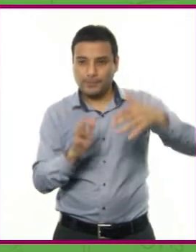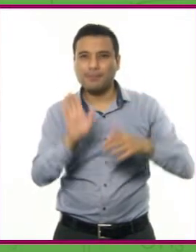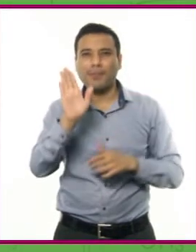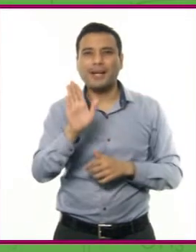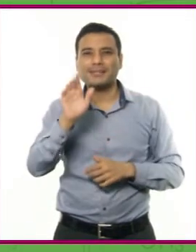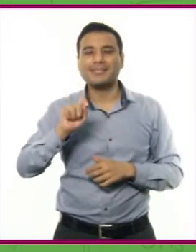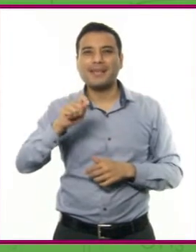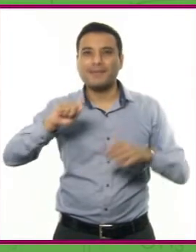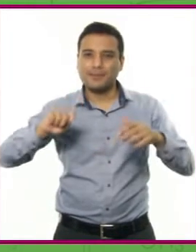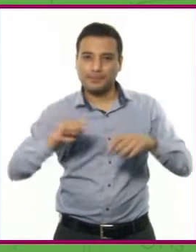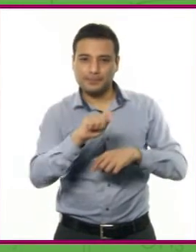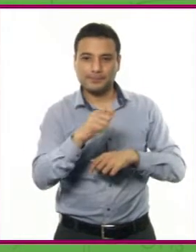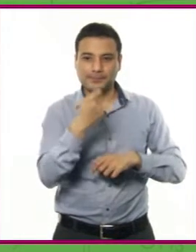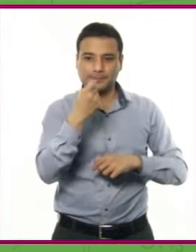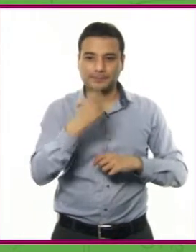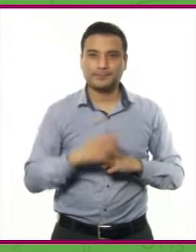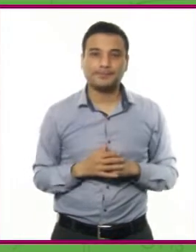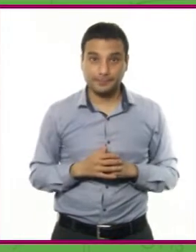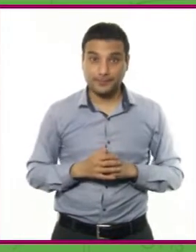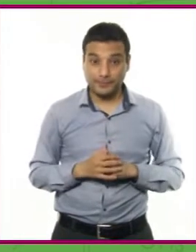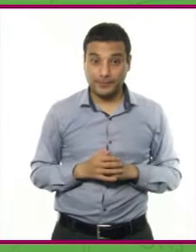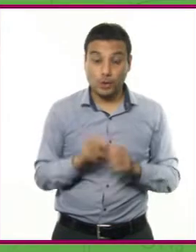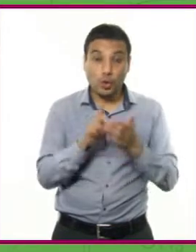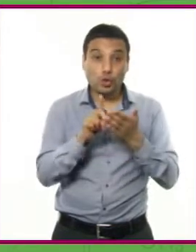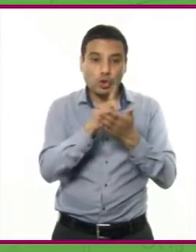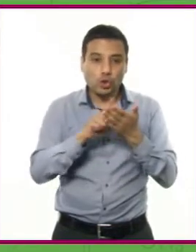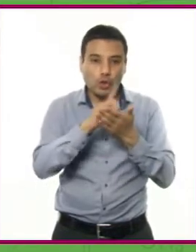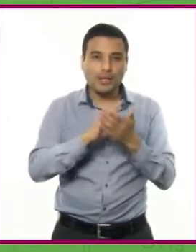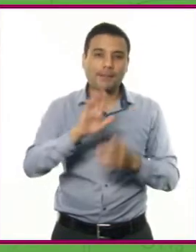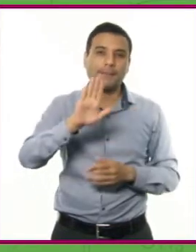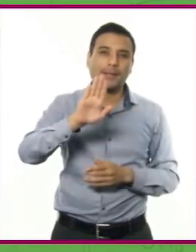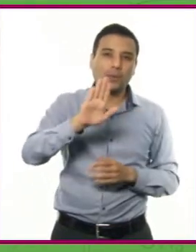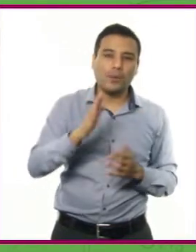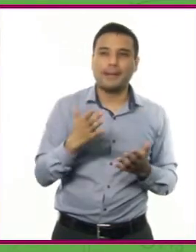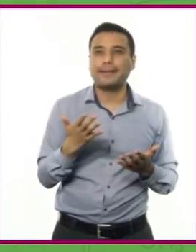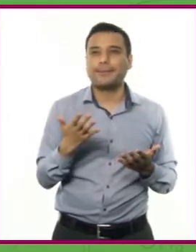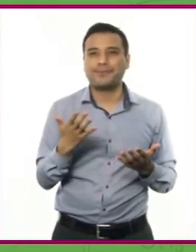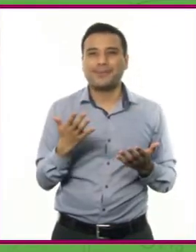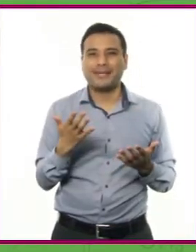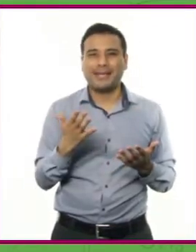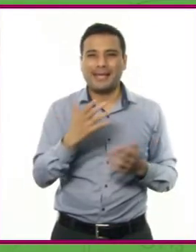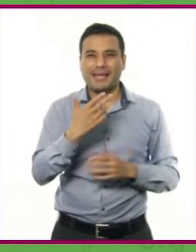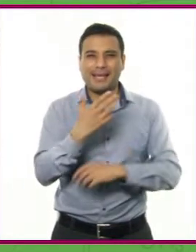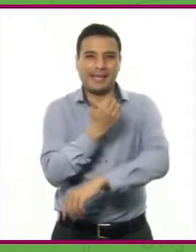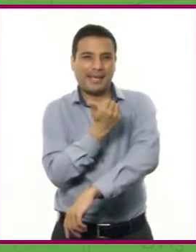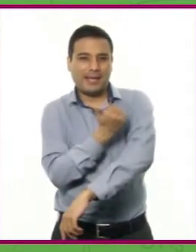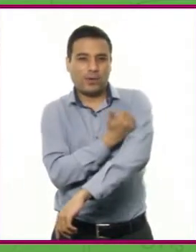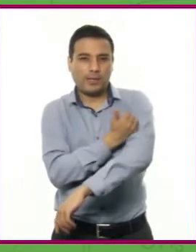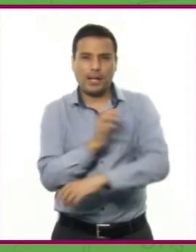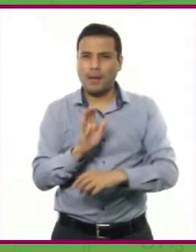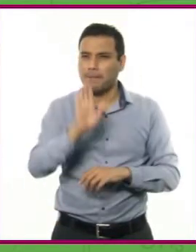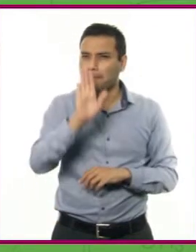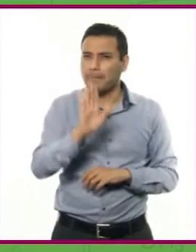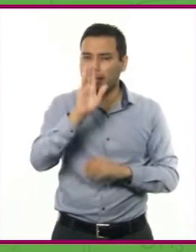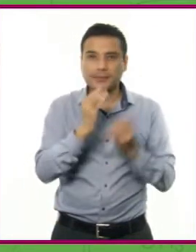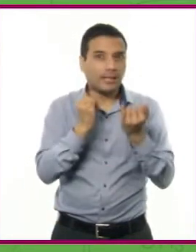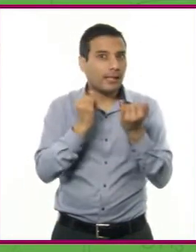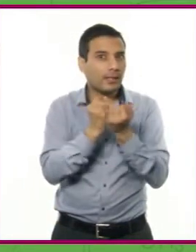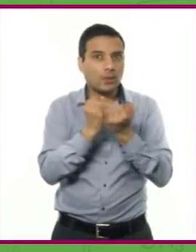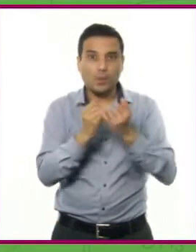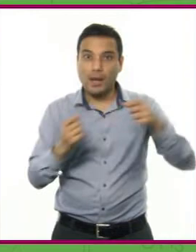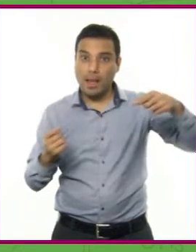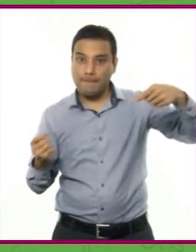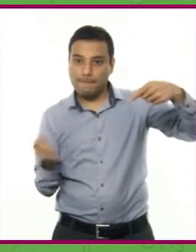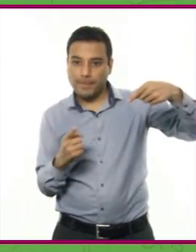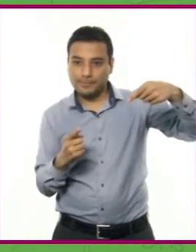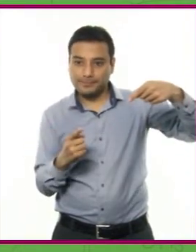cerradura. La estructura química de drogas, como la marihuana y la heroína, es tan similar a la de un neurotransmisor natural que los